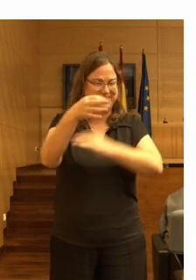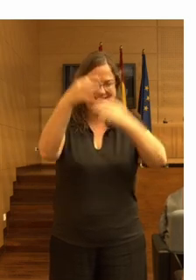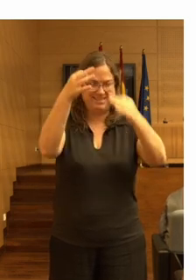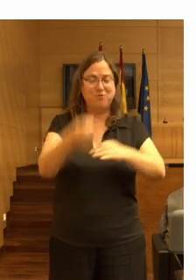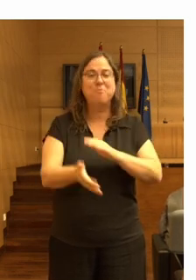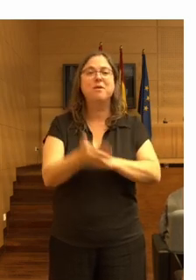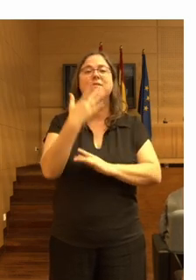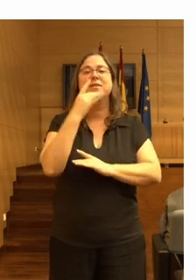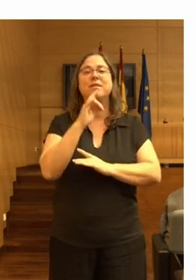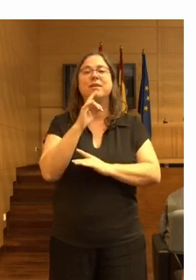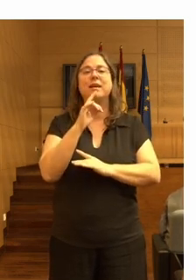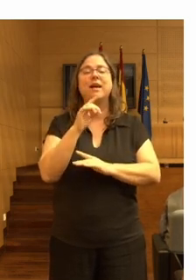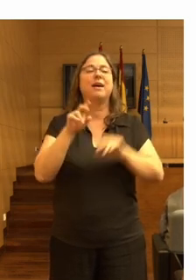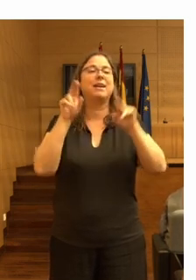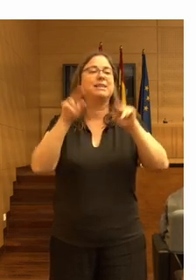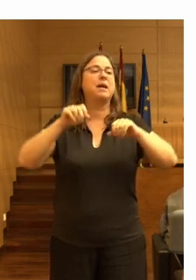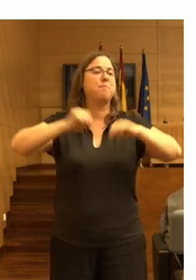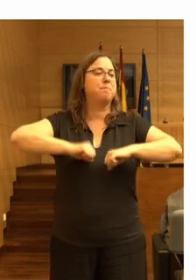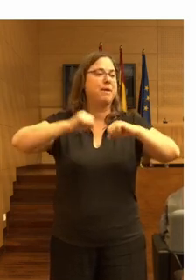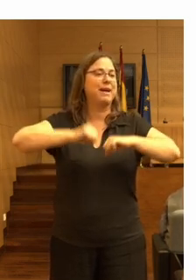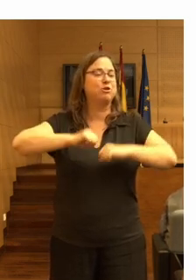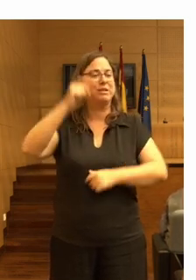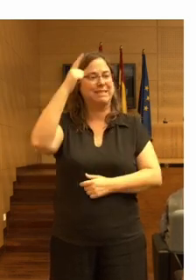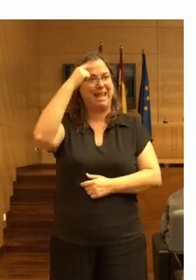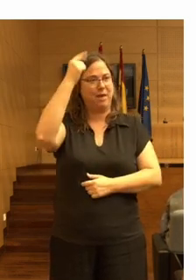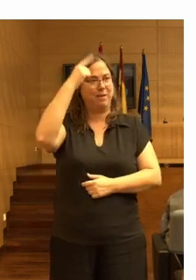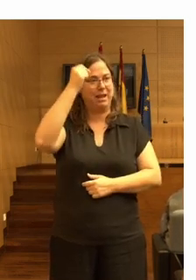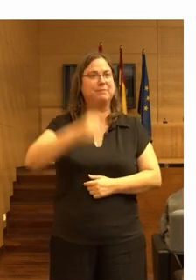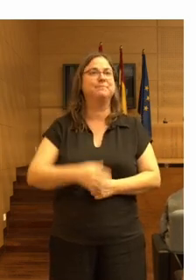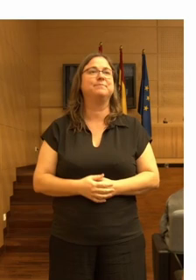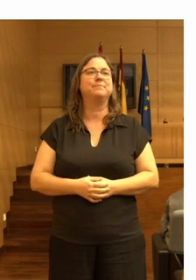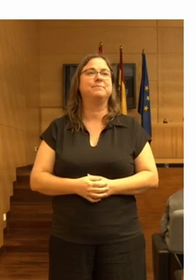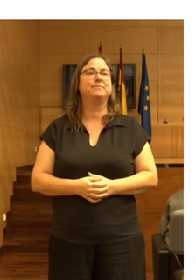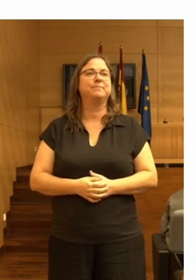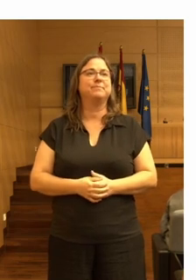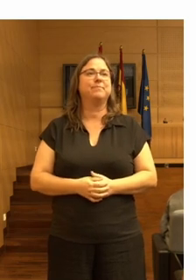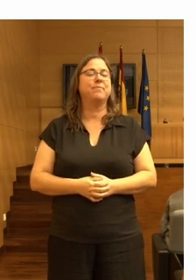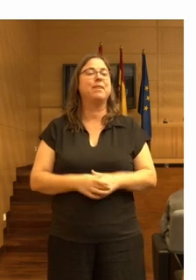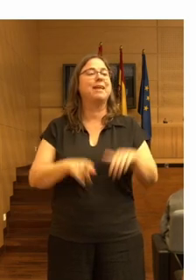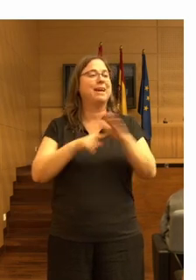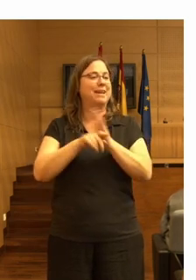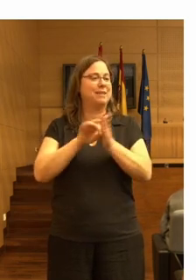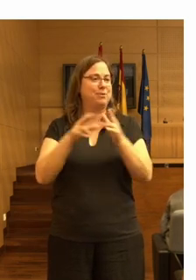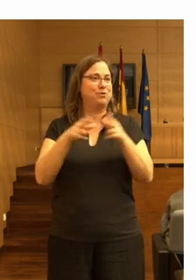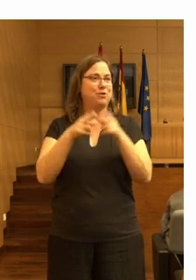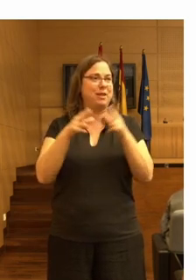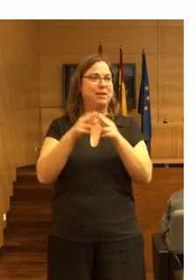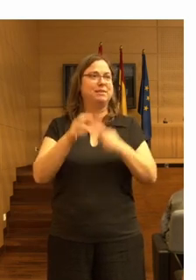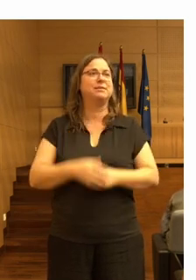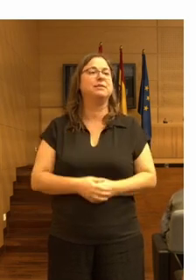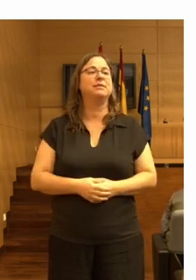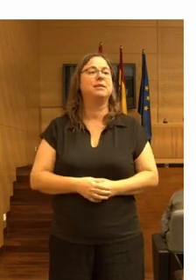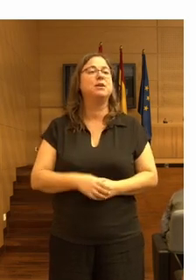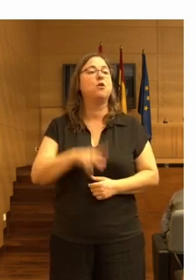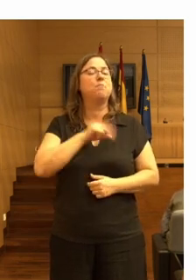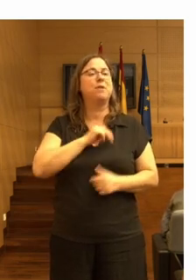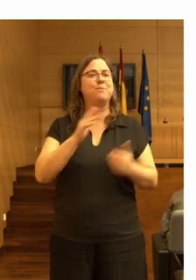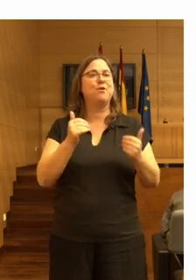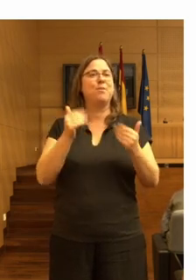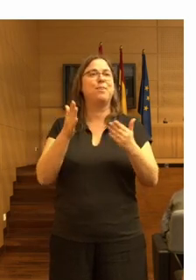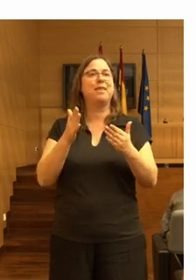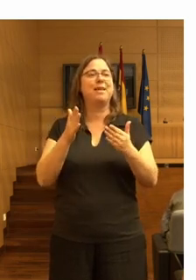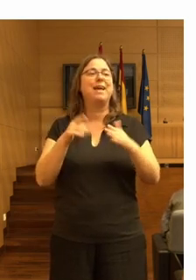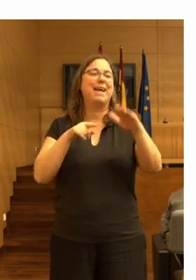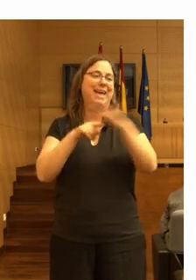seguro. La Residencia de Personas Mayores de Ávila, de la Gerencia de Servicios Sociales, entrega el premio